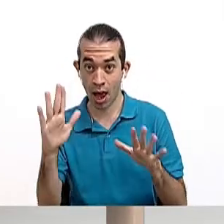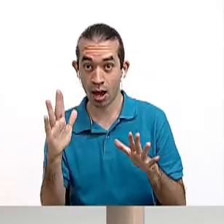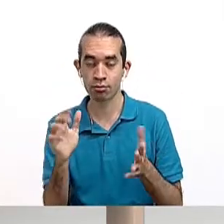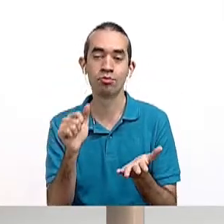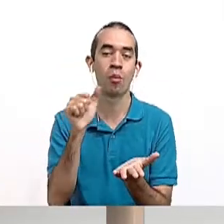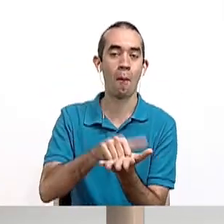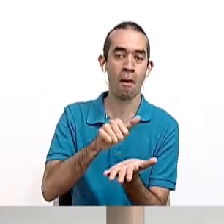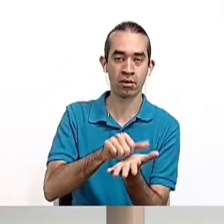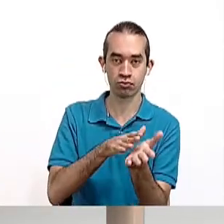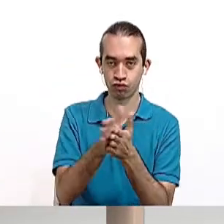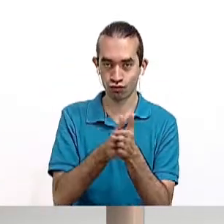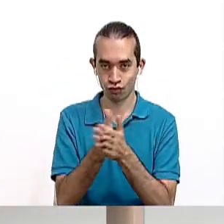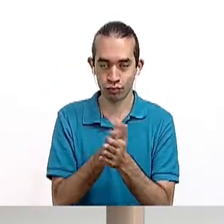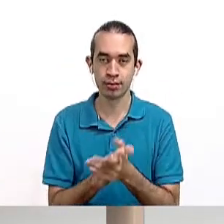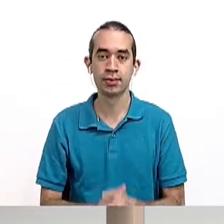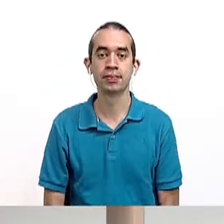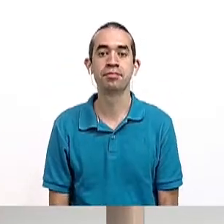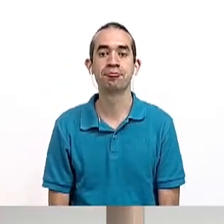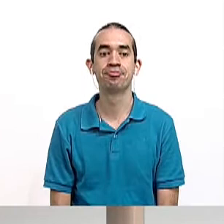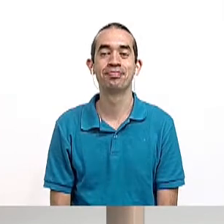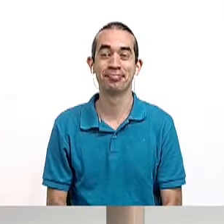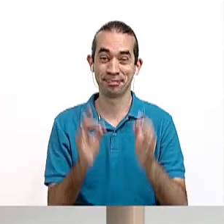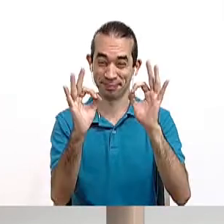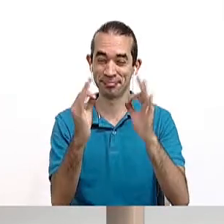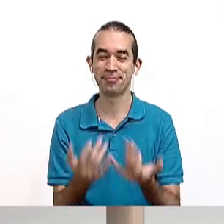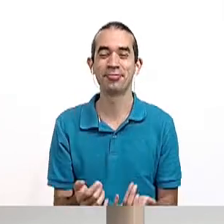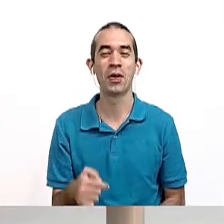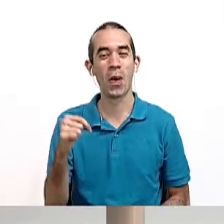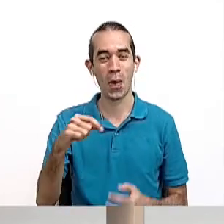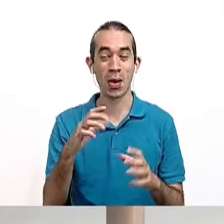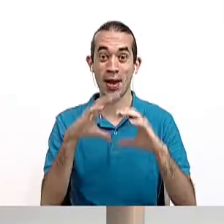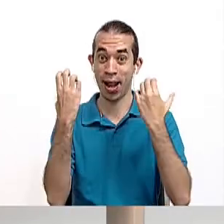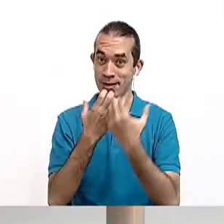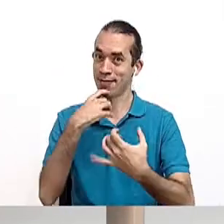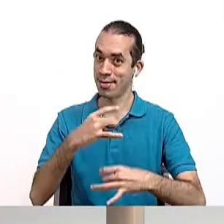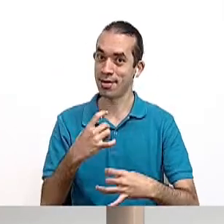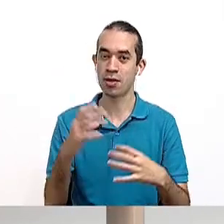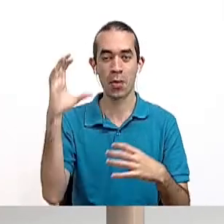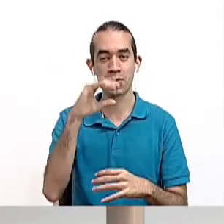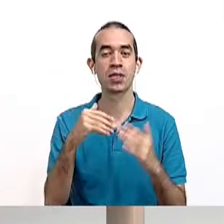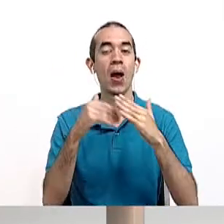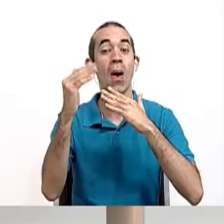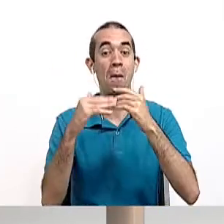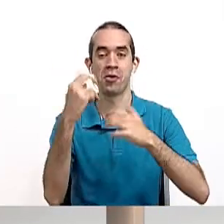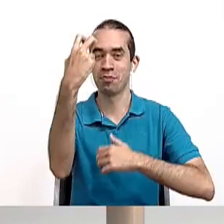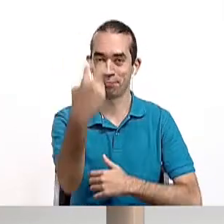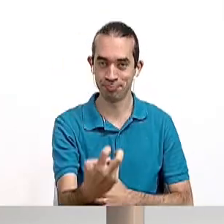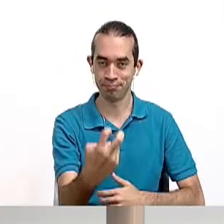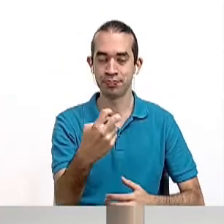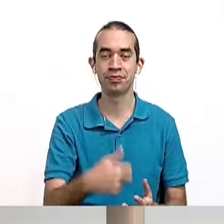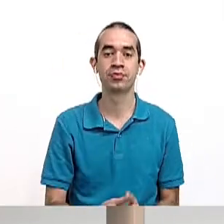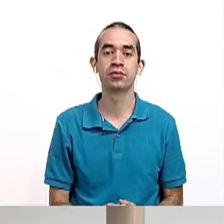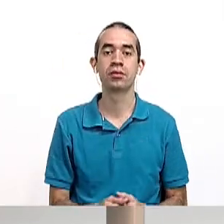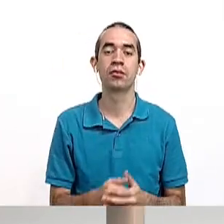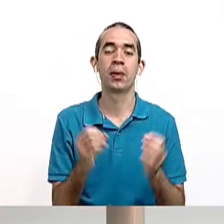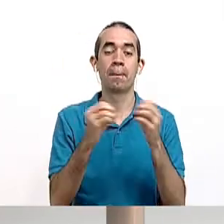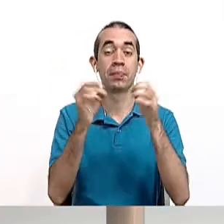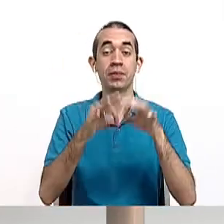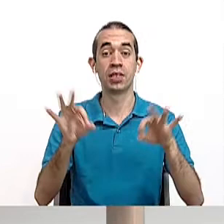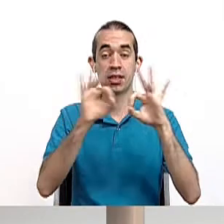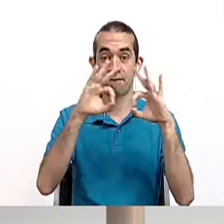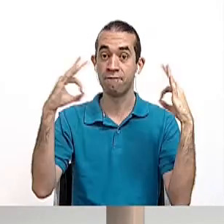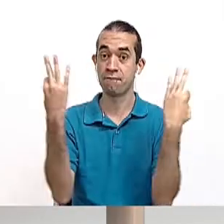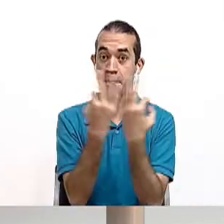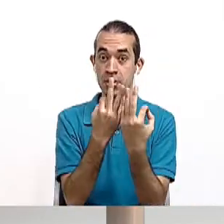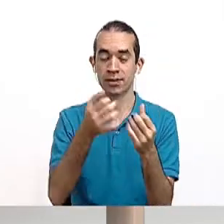buscar un lugar cómodo donde podamos poner atención a la clase de hoy, que está muy interesante. Pero sobre todo, que estemos en familia. Sí,